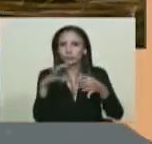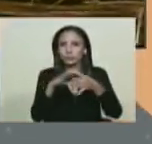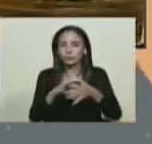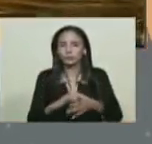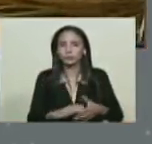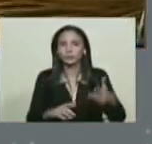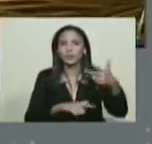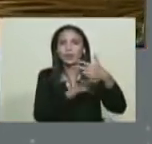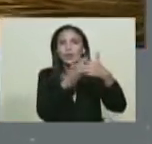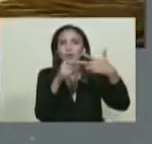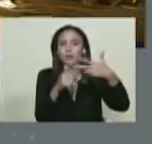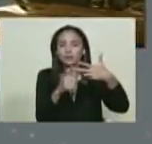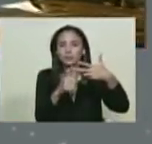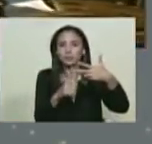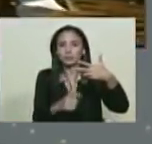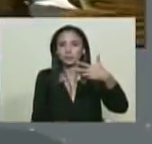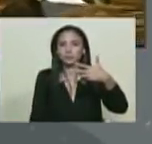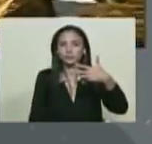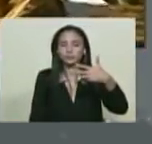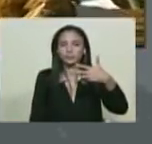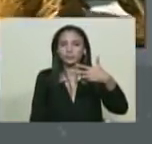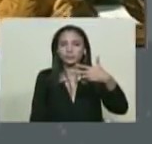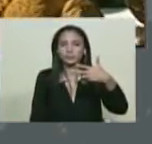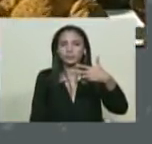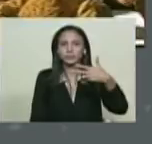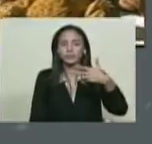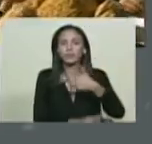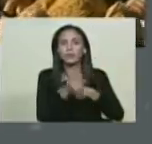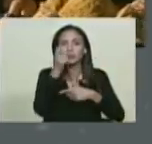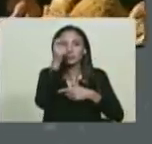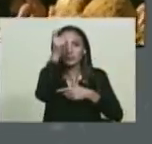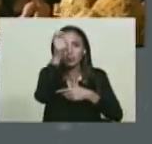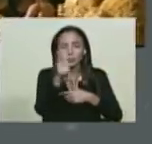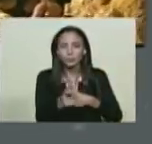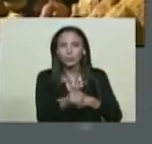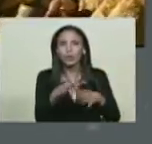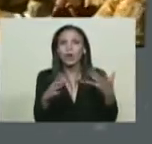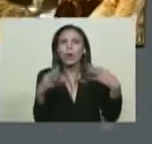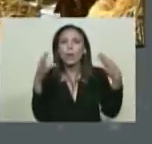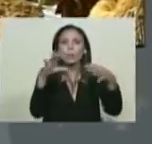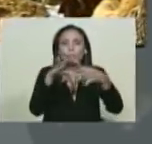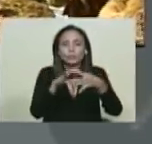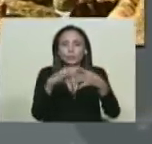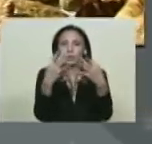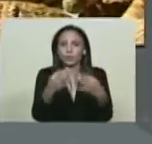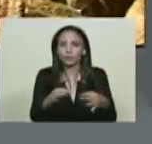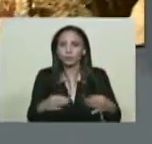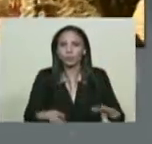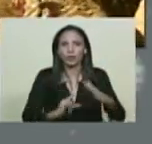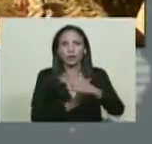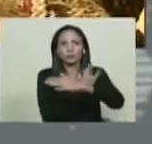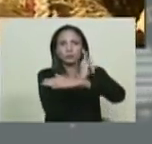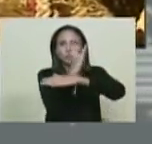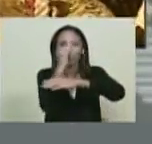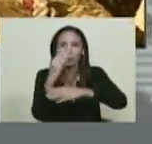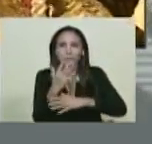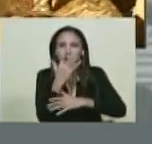Y la tercera armonía, la armonía del ser humano con la naturaleza. Tres armonías